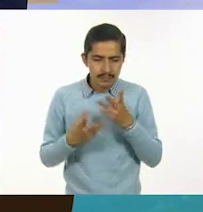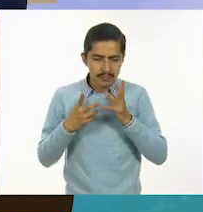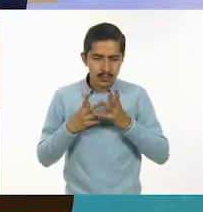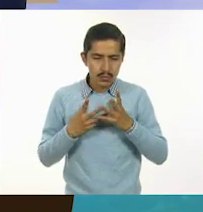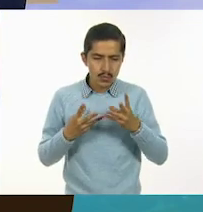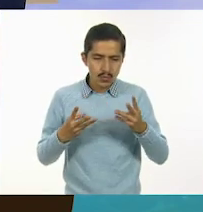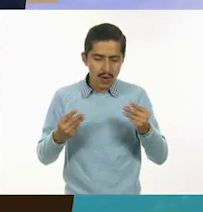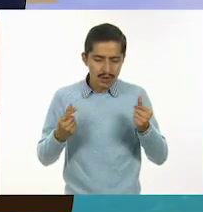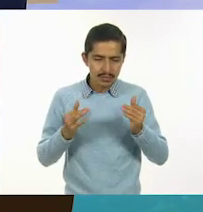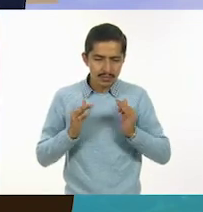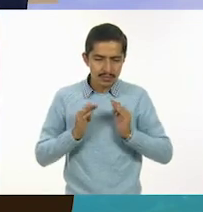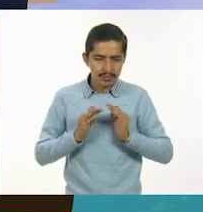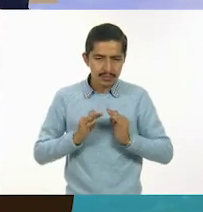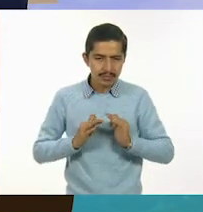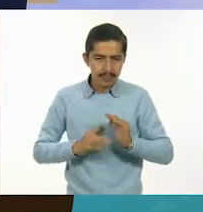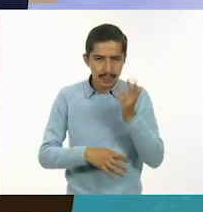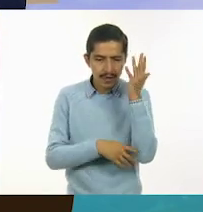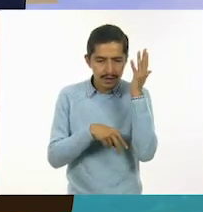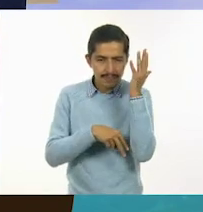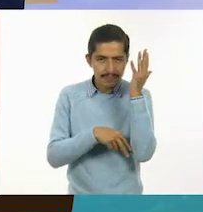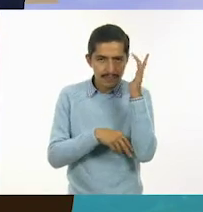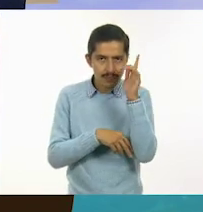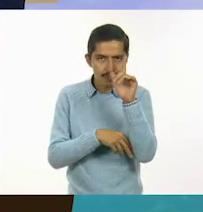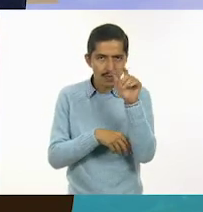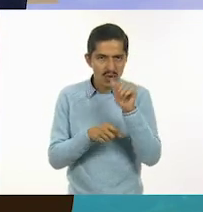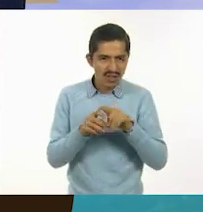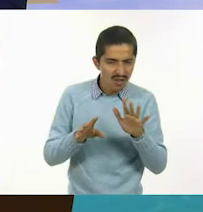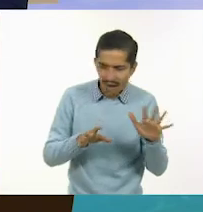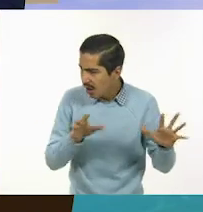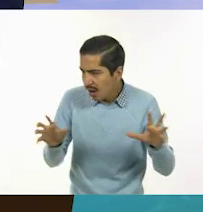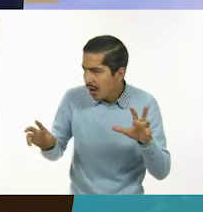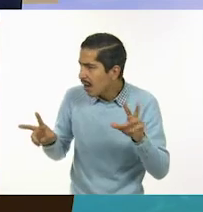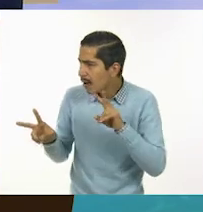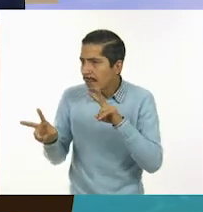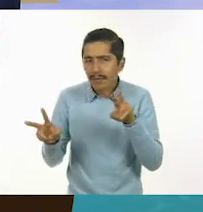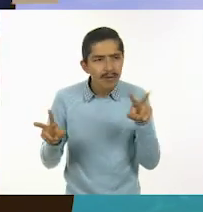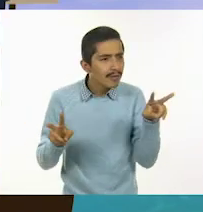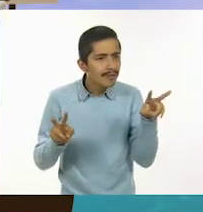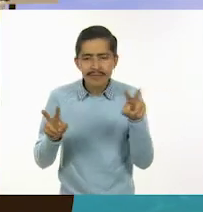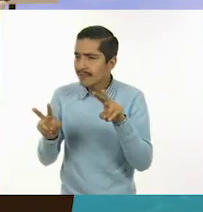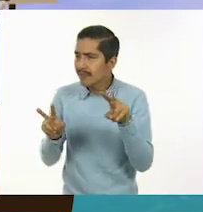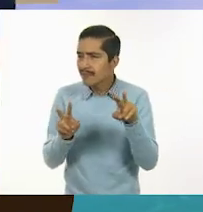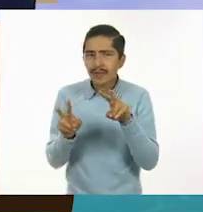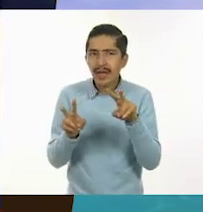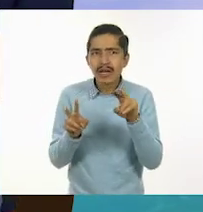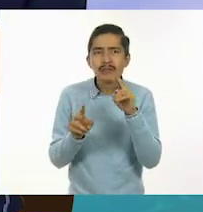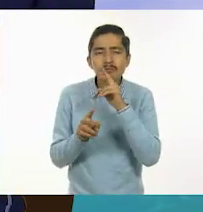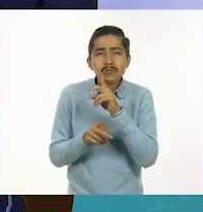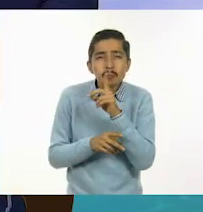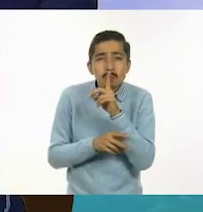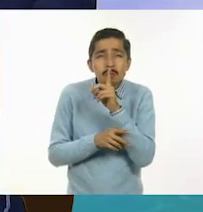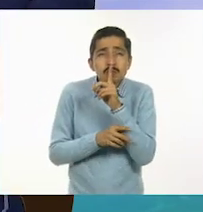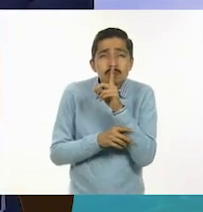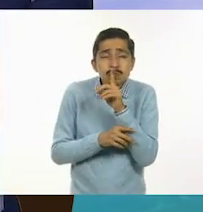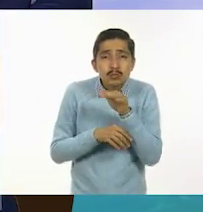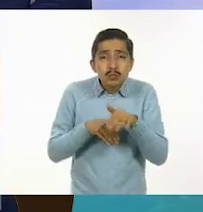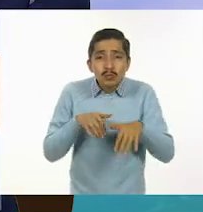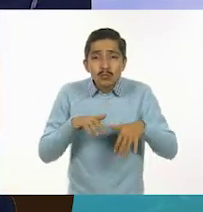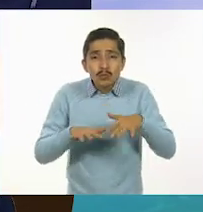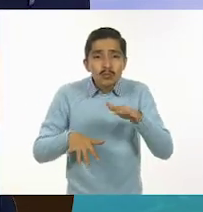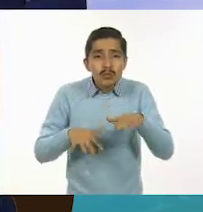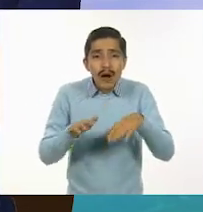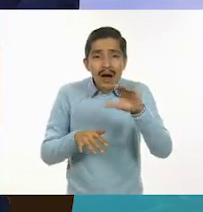Así no delataré mi posición y cuando se vaya el calamar tendré tiempo de reír todo lo que quiera. Así que guardó silencio y esperó a que el